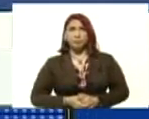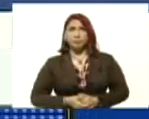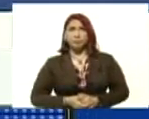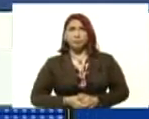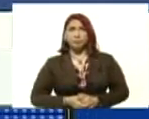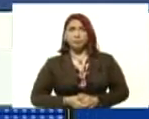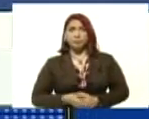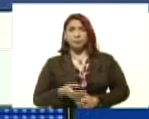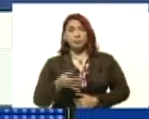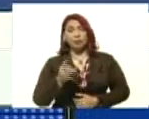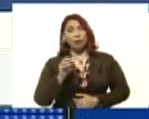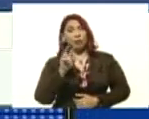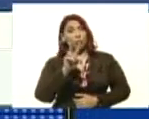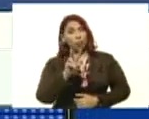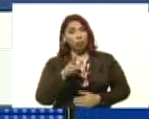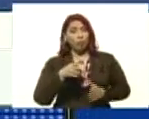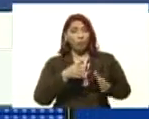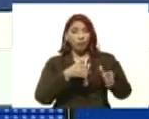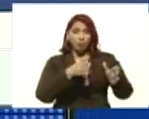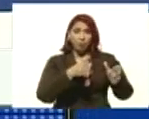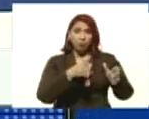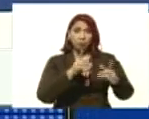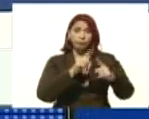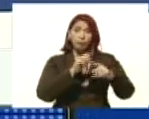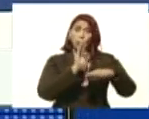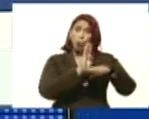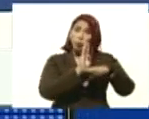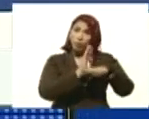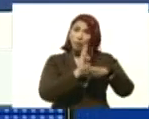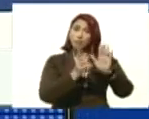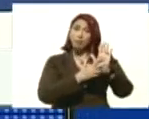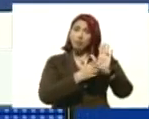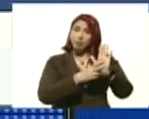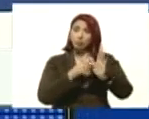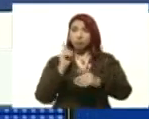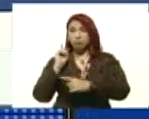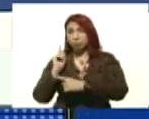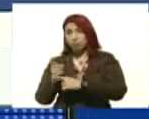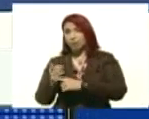Hay dos vías: cuidarse de verdad y vacunarse.